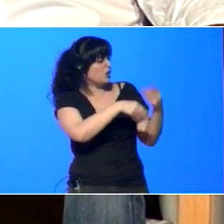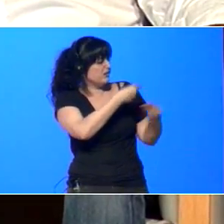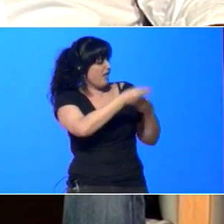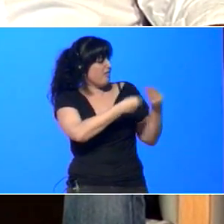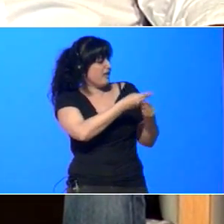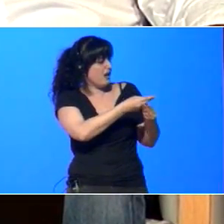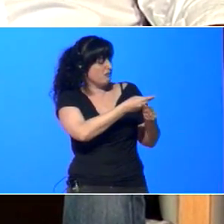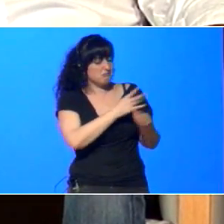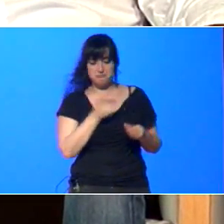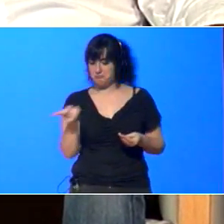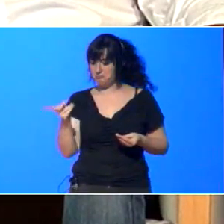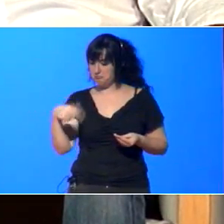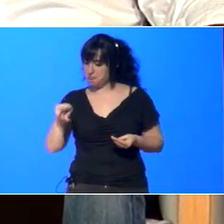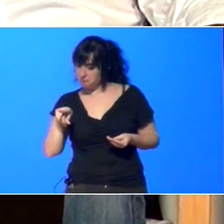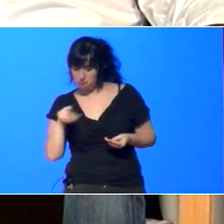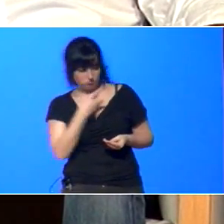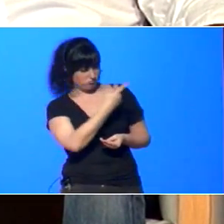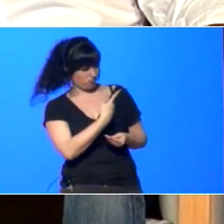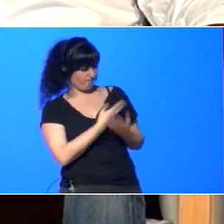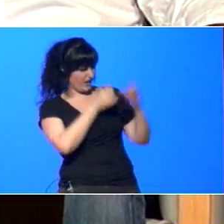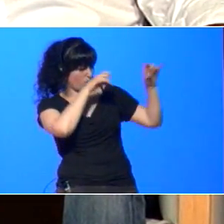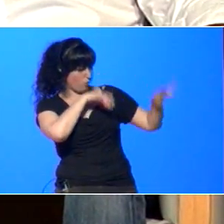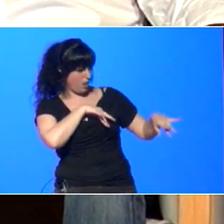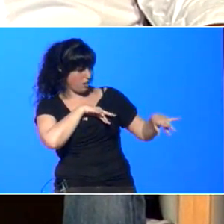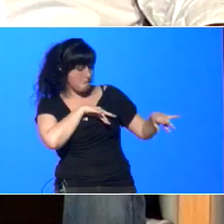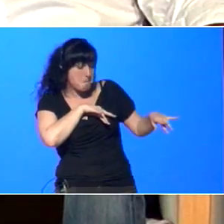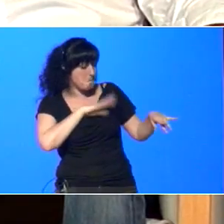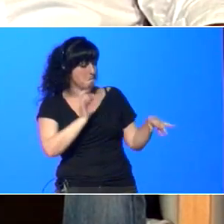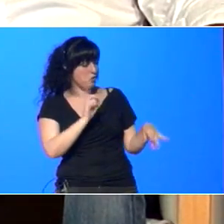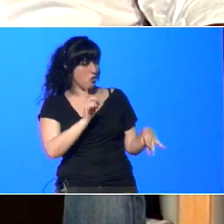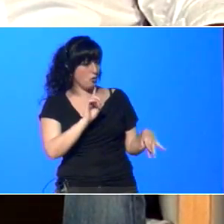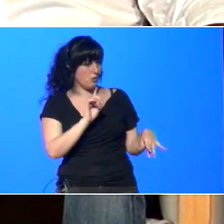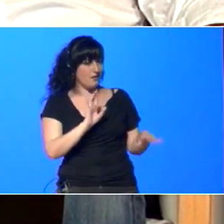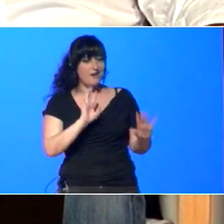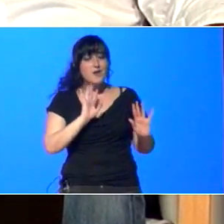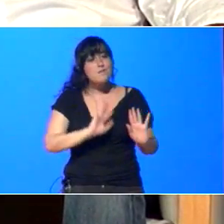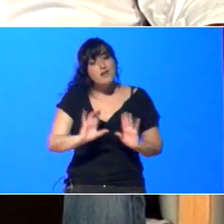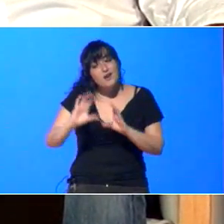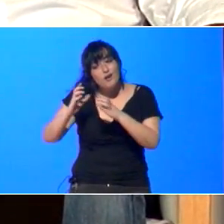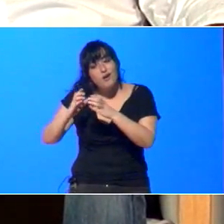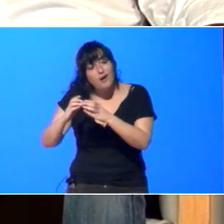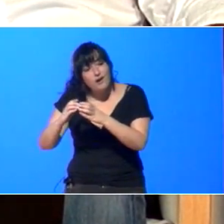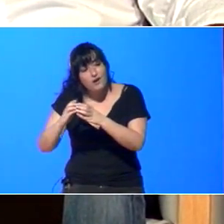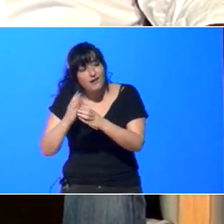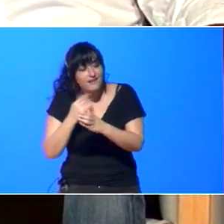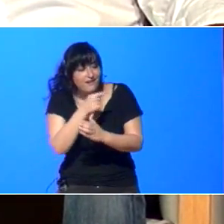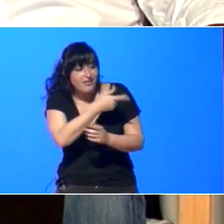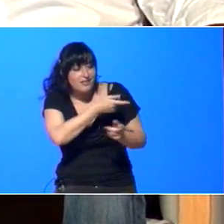cosas que los otros hacían. Pero a ellos les daba miedo. Atención, les daba miedo.